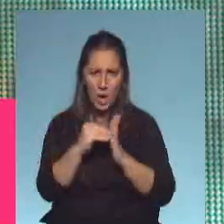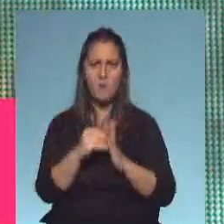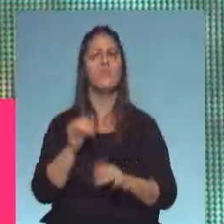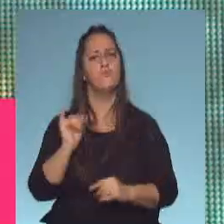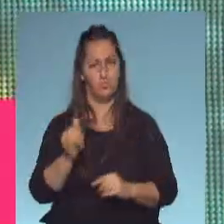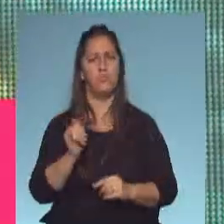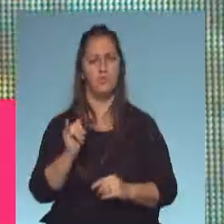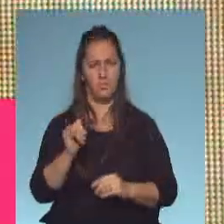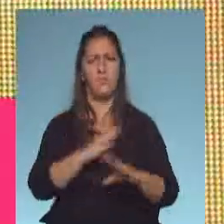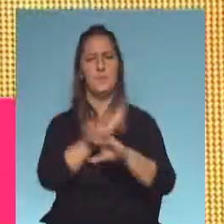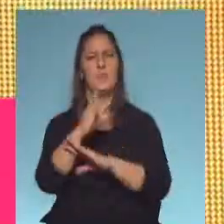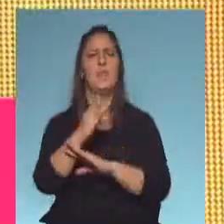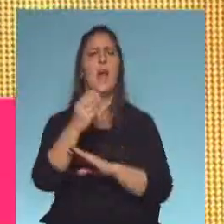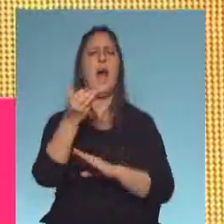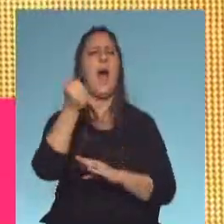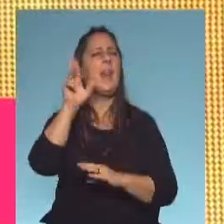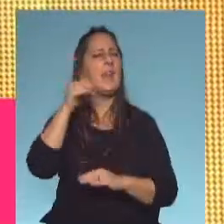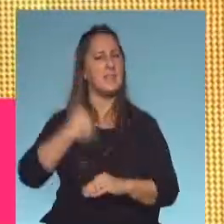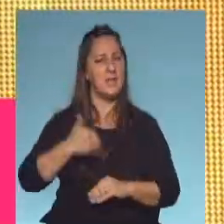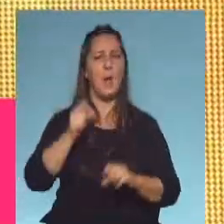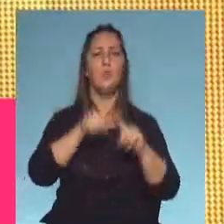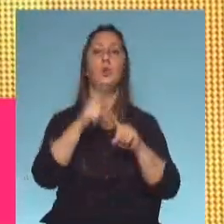sí, tenés que ir a